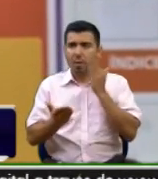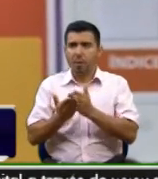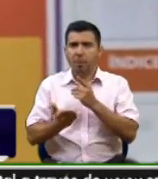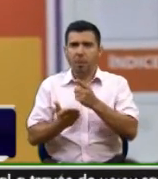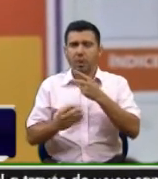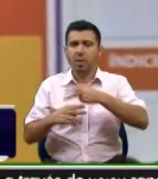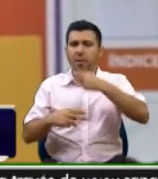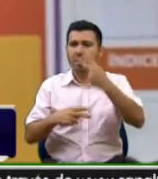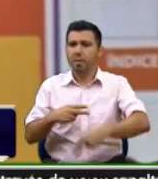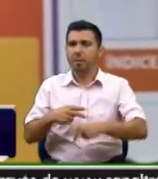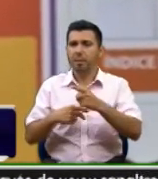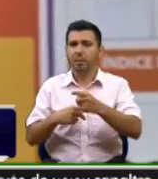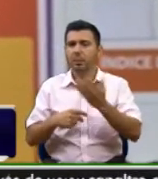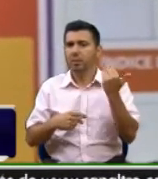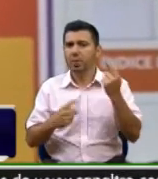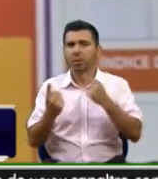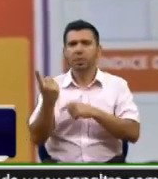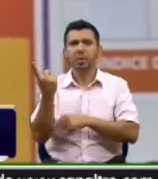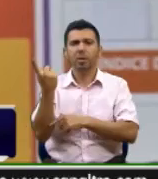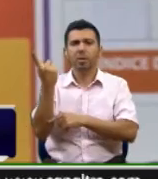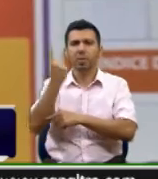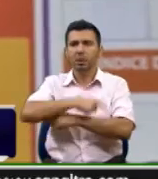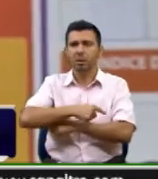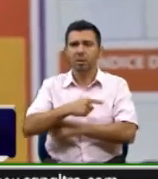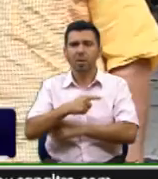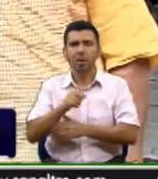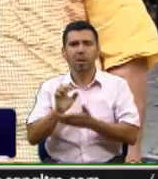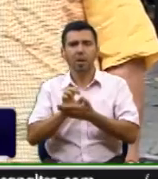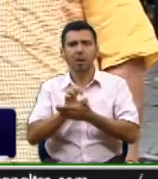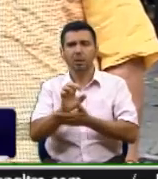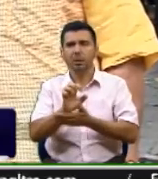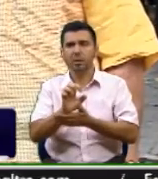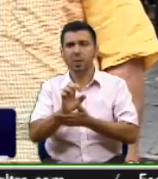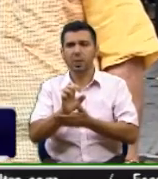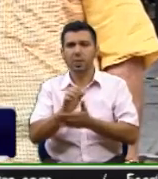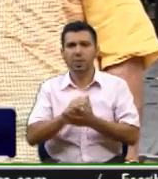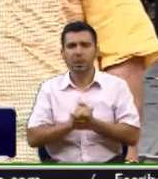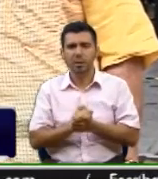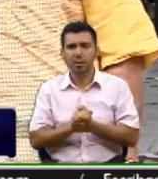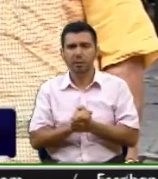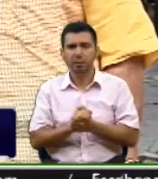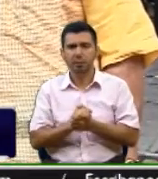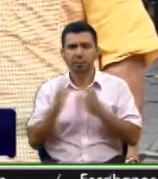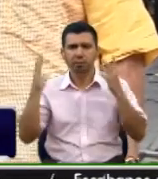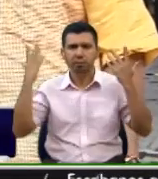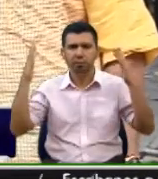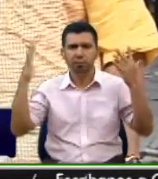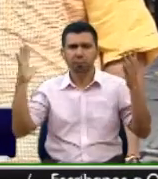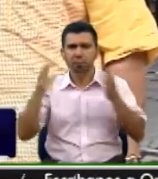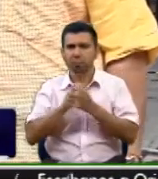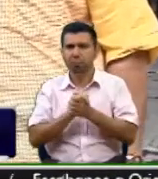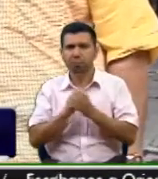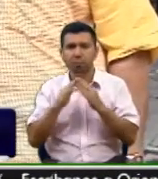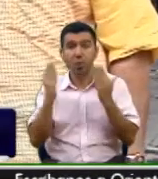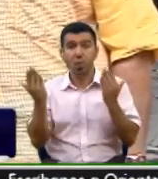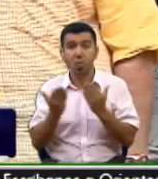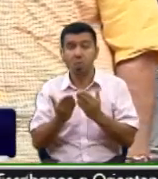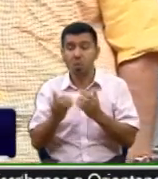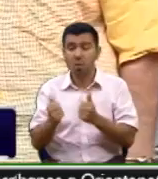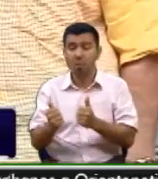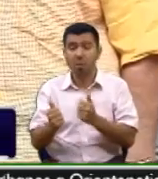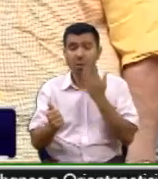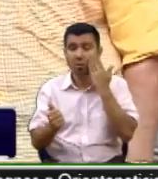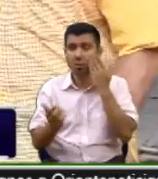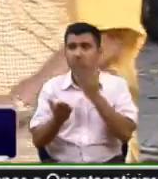importante que han denominado el Día de la Excelencia. Se vino a hacer un reconocimiento a uno de los colegios públicos con mayor rendimiento